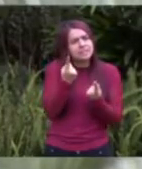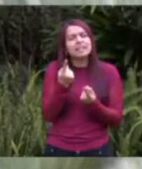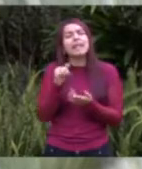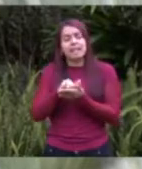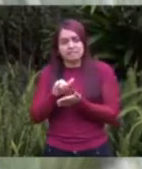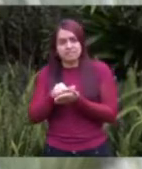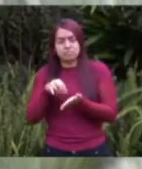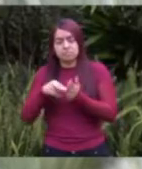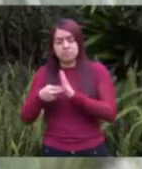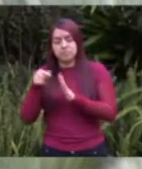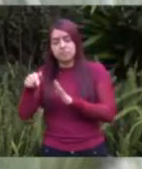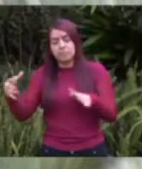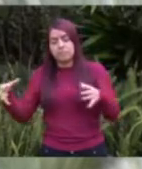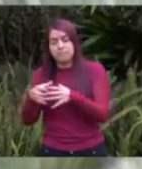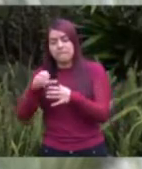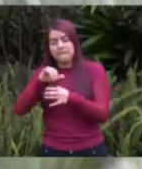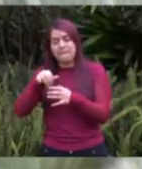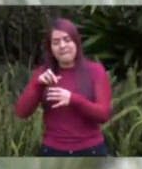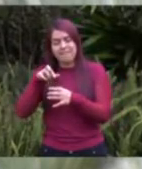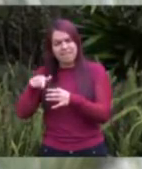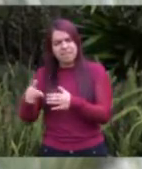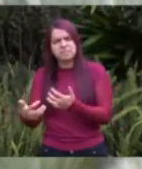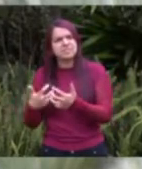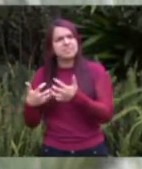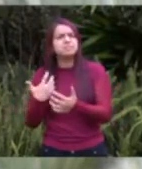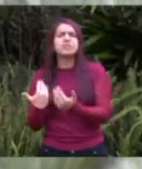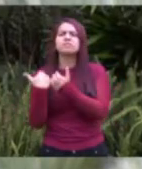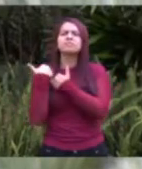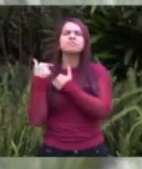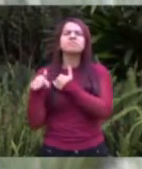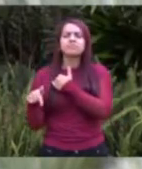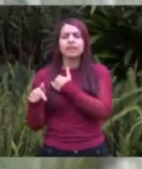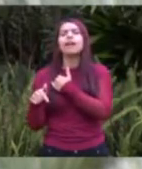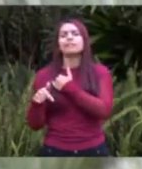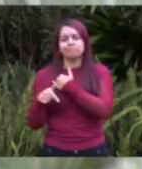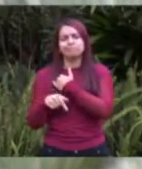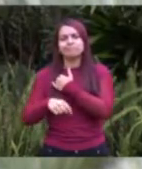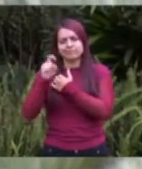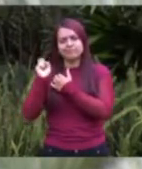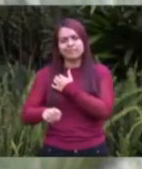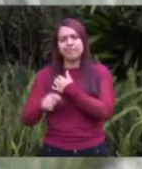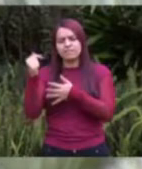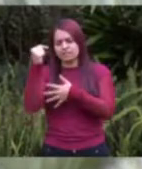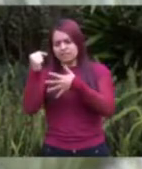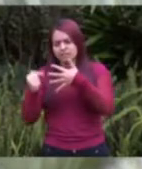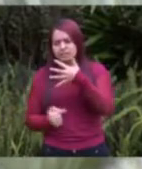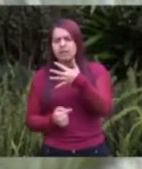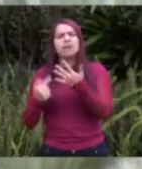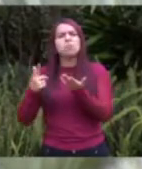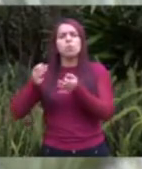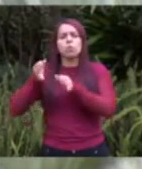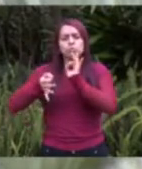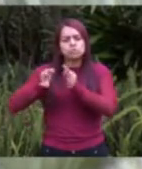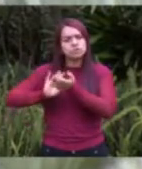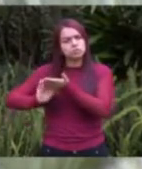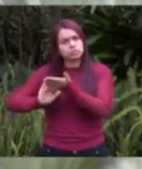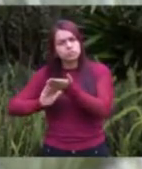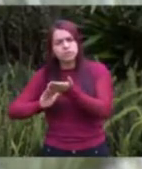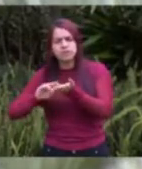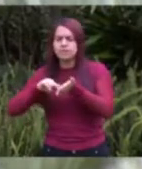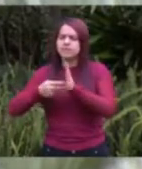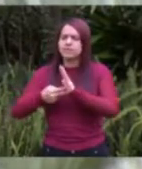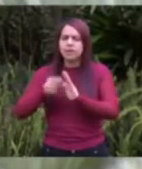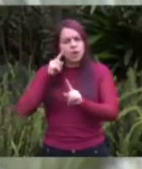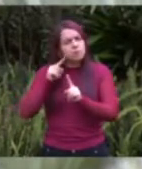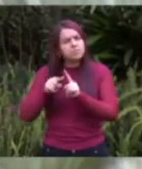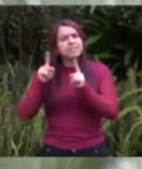el sistema se encuadra precisamente dentro de esas condiciones, en el marco de justicia restaurativa que busca